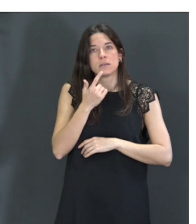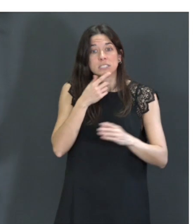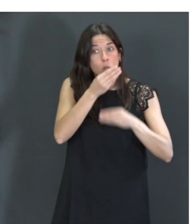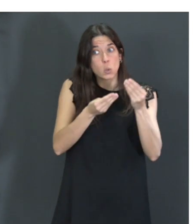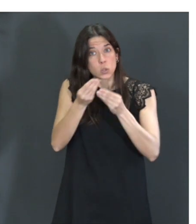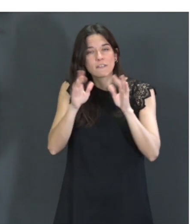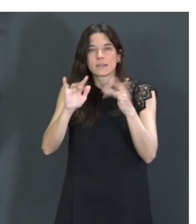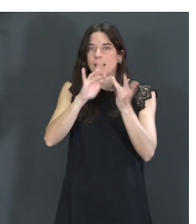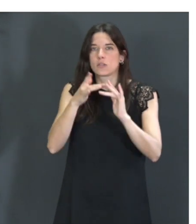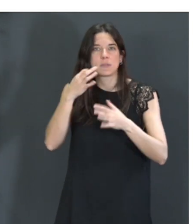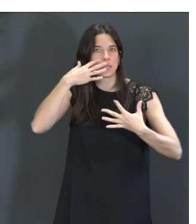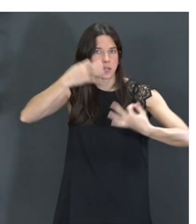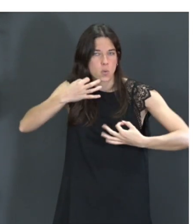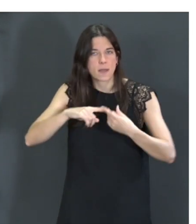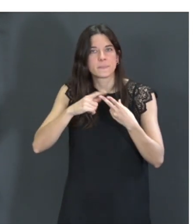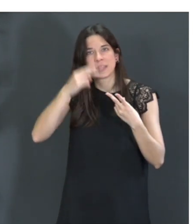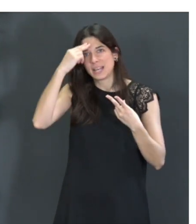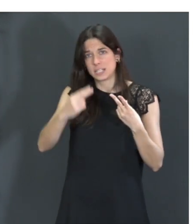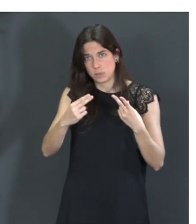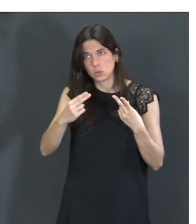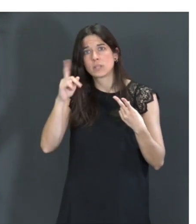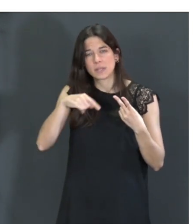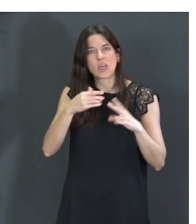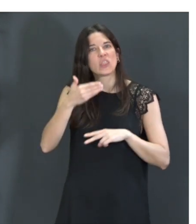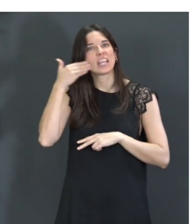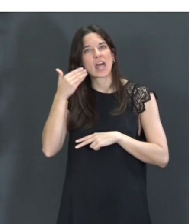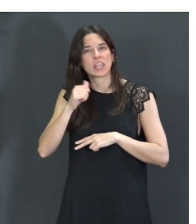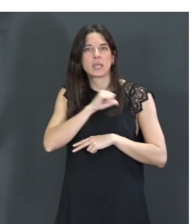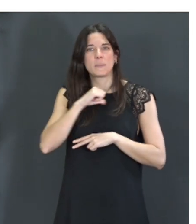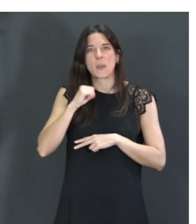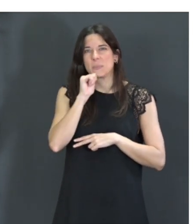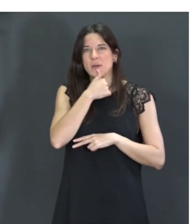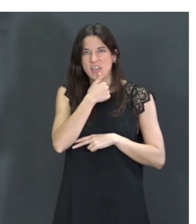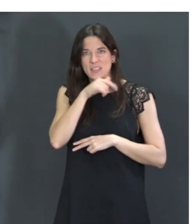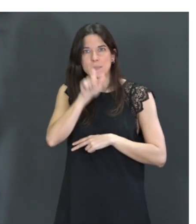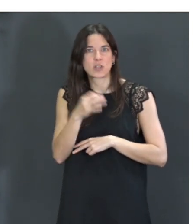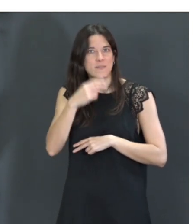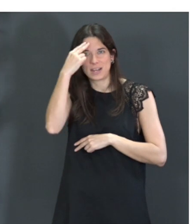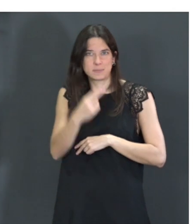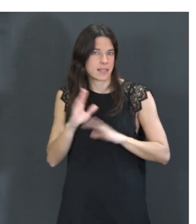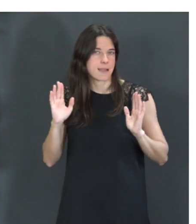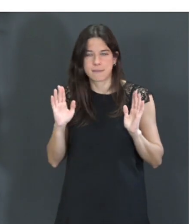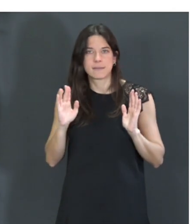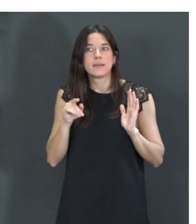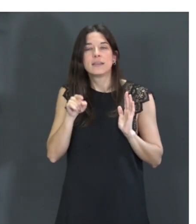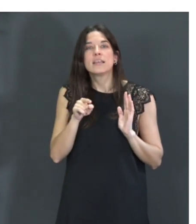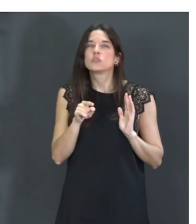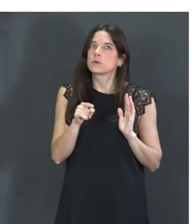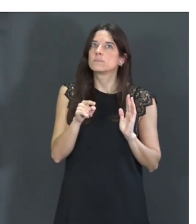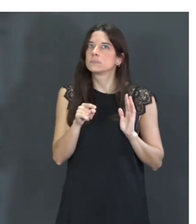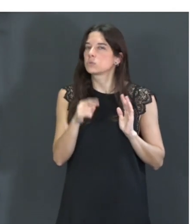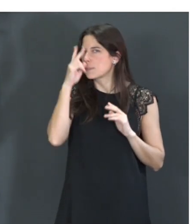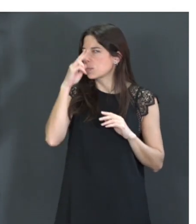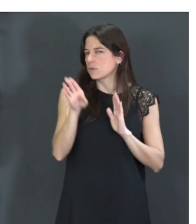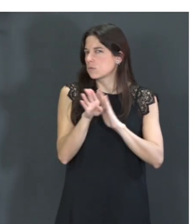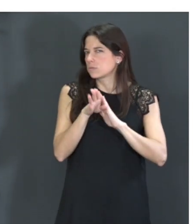seguras, que sean respetuosas con la dignidad y la privacidad de la persona. Y esos son dos aspectos. Es una preocupación